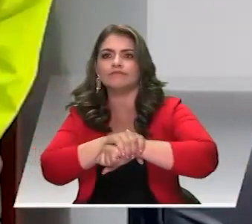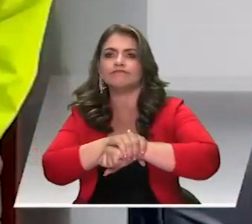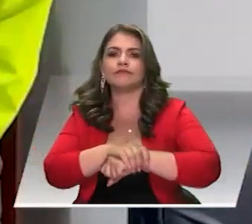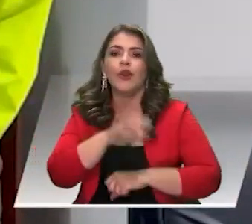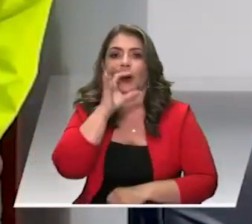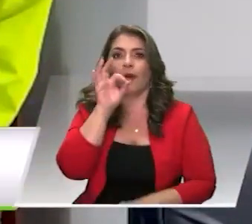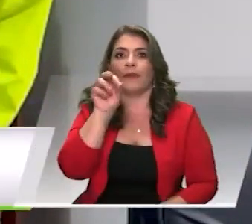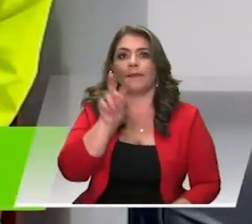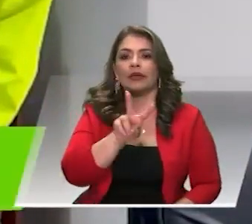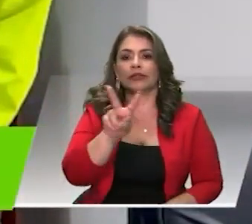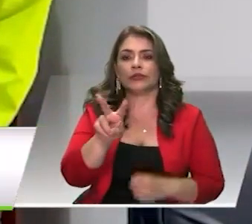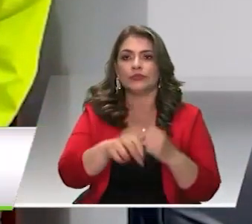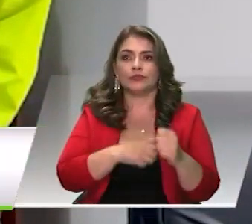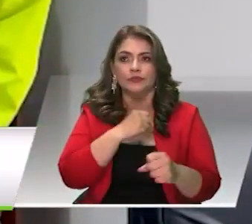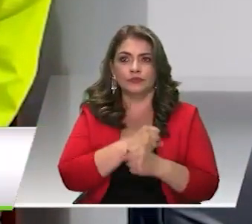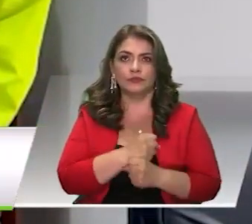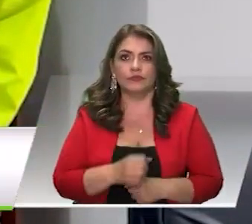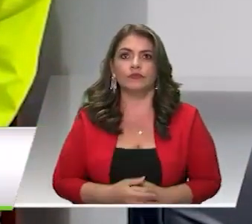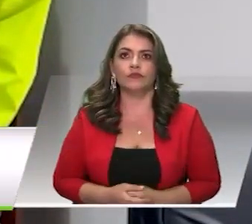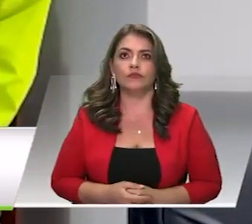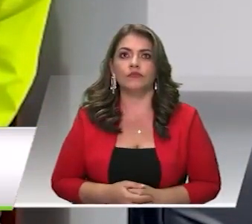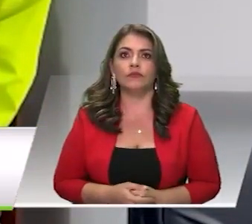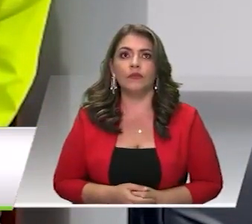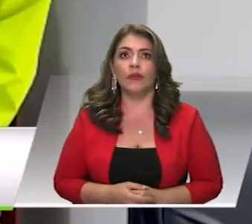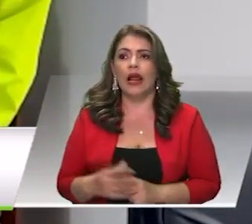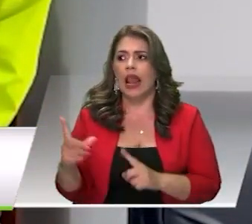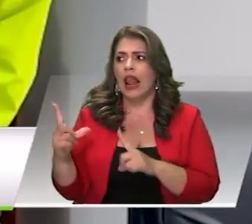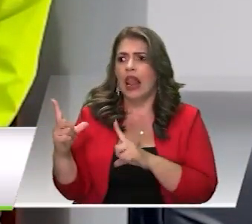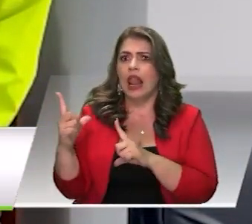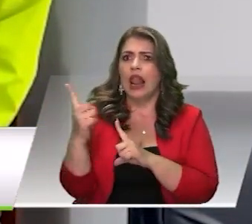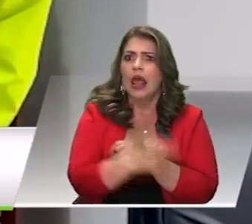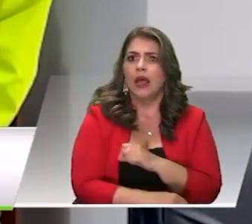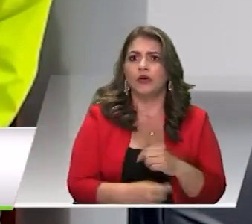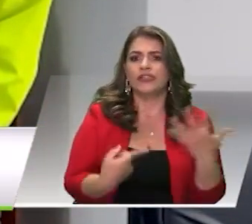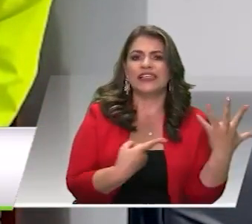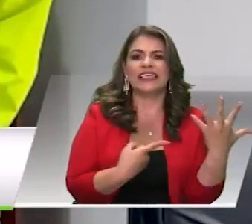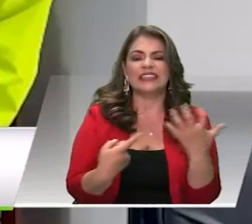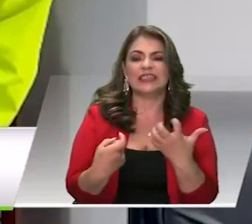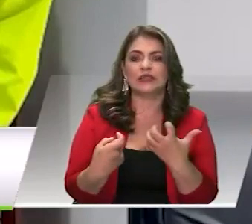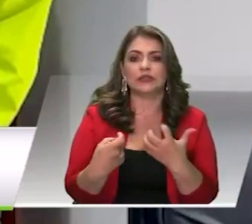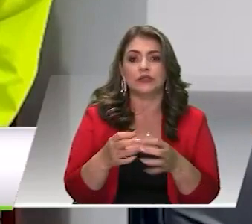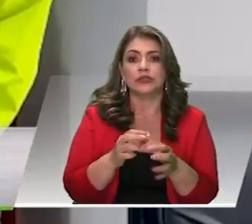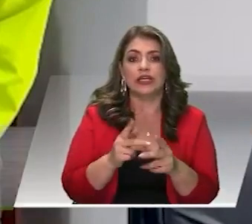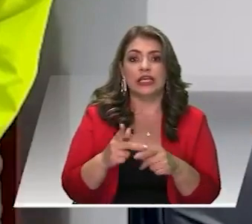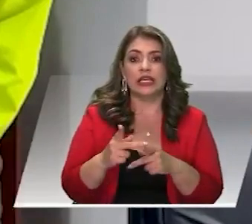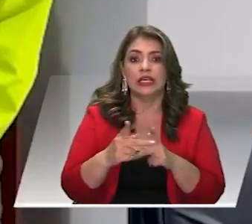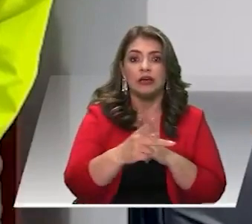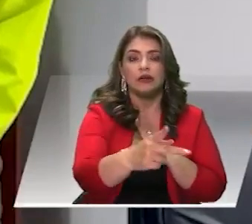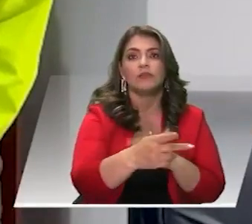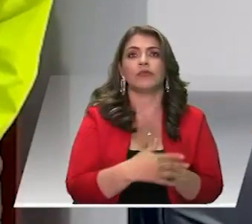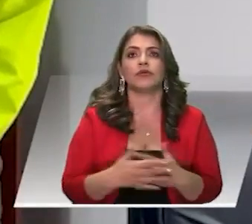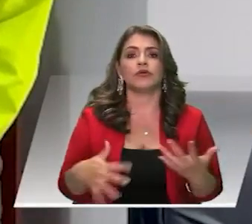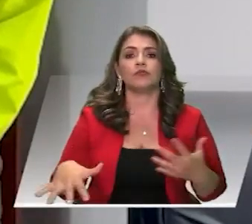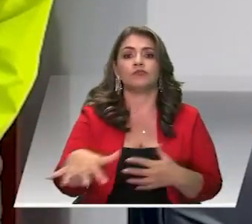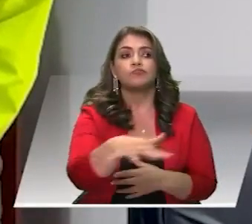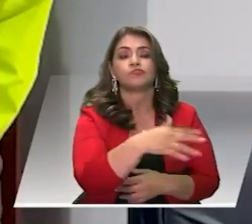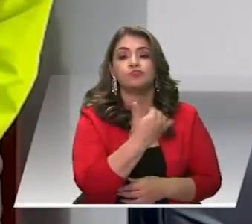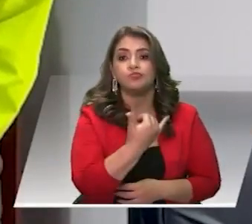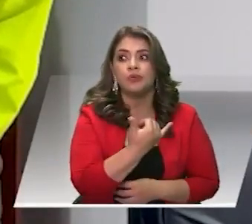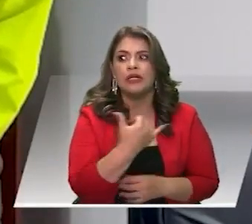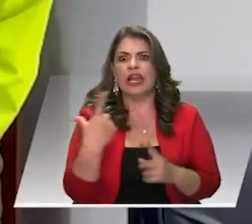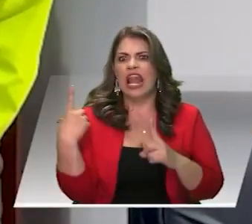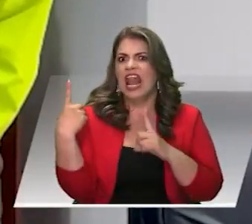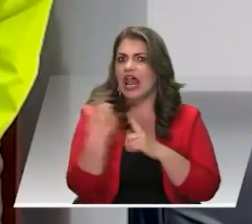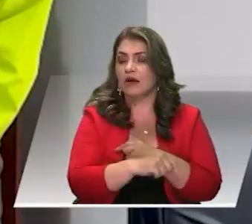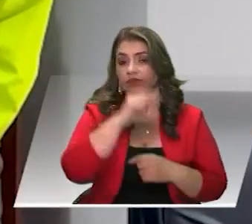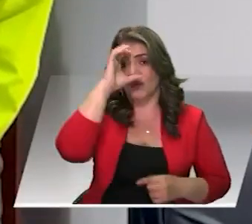Se escondía a más de 600 kilómetros en el municipio de Pueblo Rico, en el corregimiento de Santa Cecilia. Allí, nuestras unidades